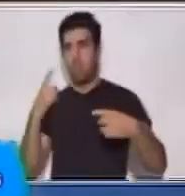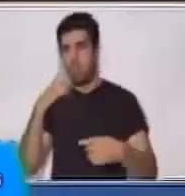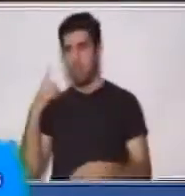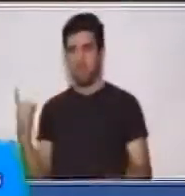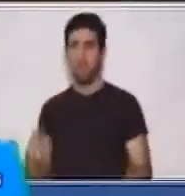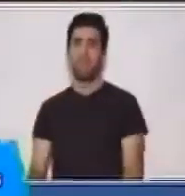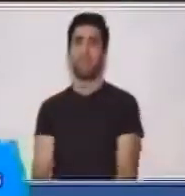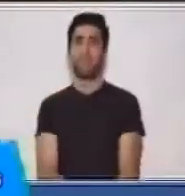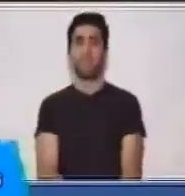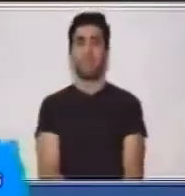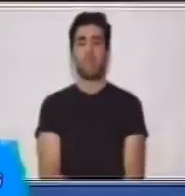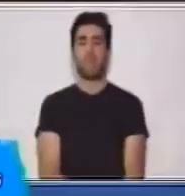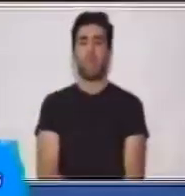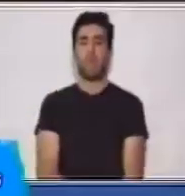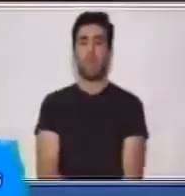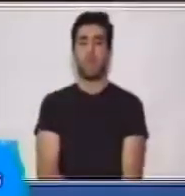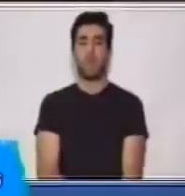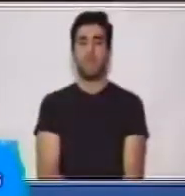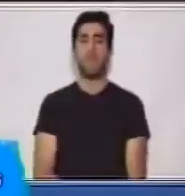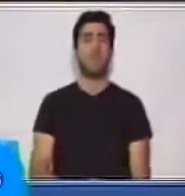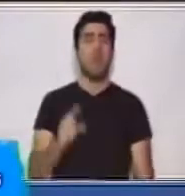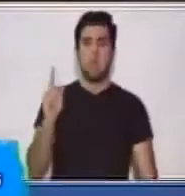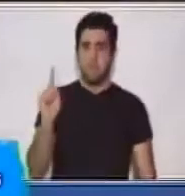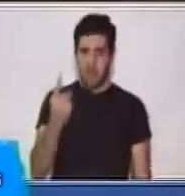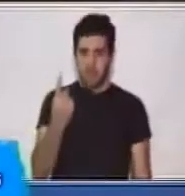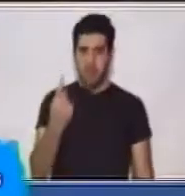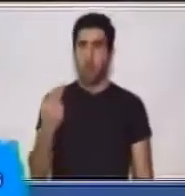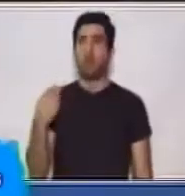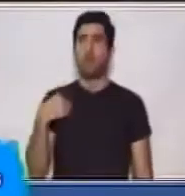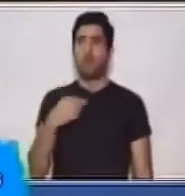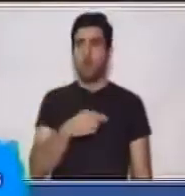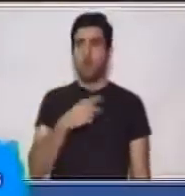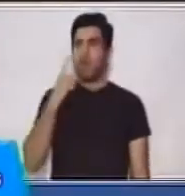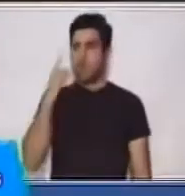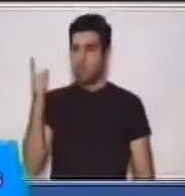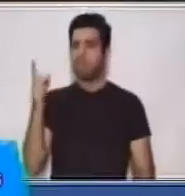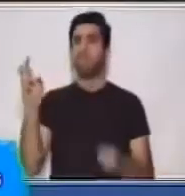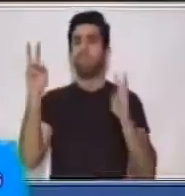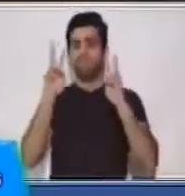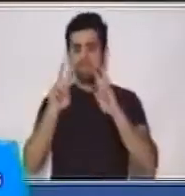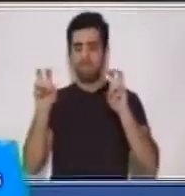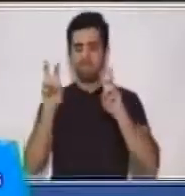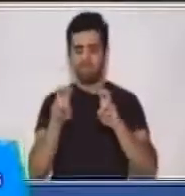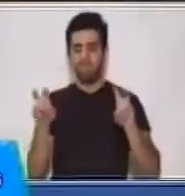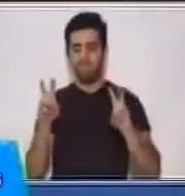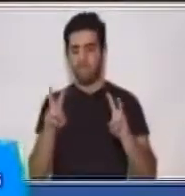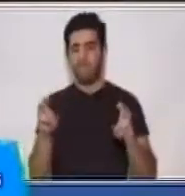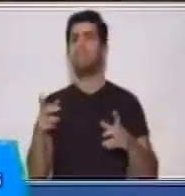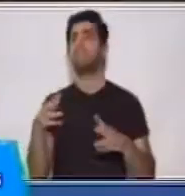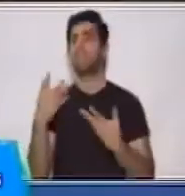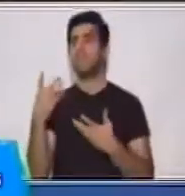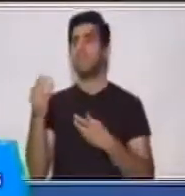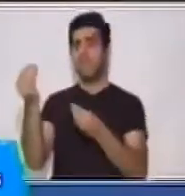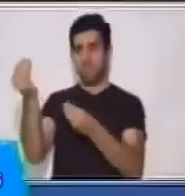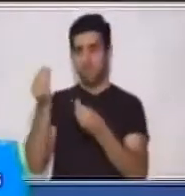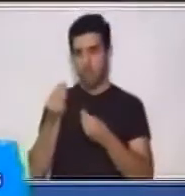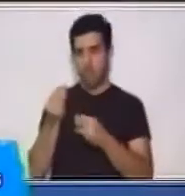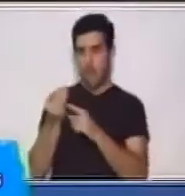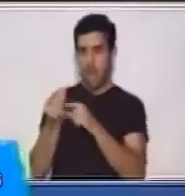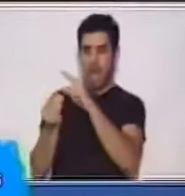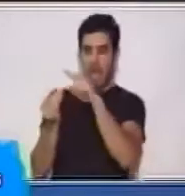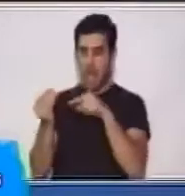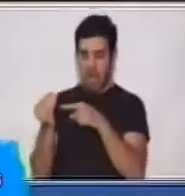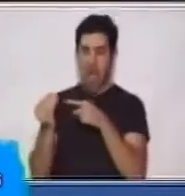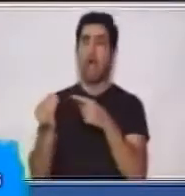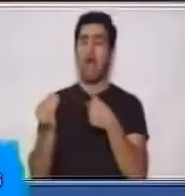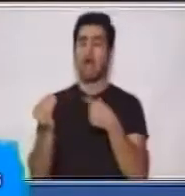del ángulo. Entonces, primero tenemos que analizar, otra vez como les digo, analizar cuáles son los datos que a mí me están dando. Entonces, dependiendo de